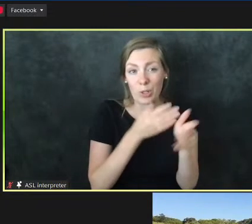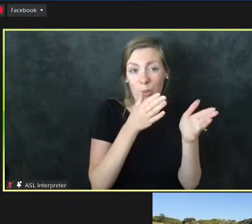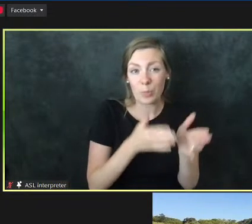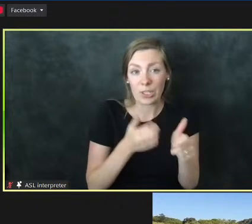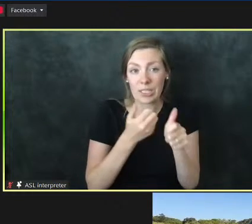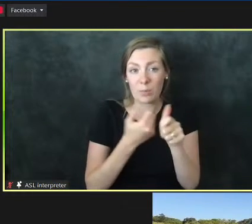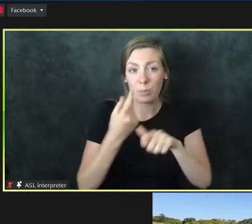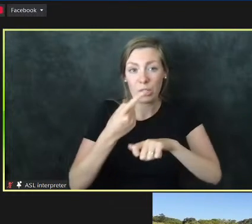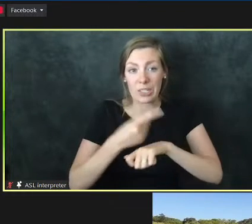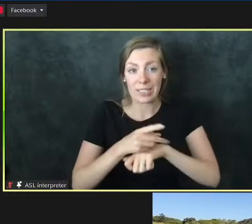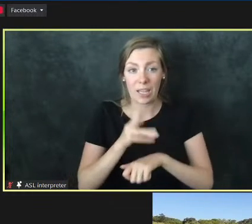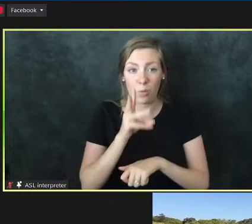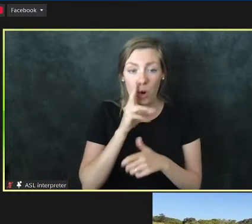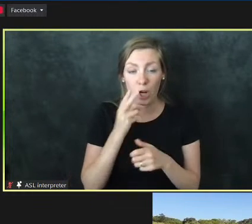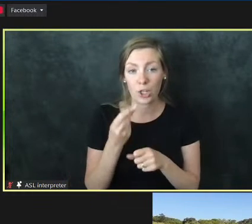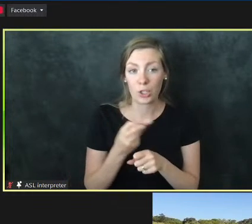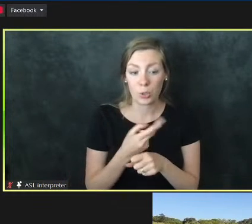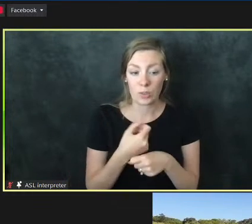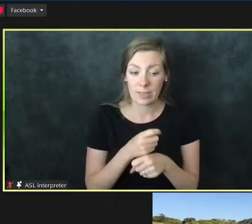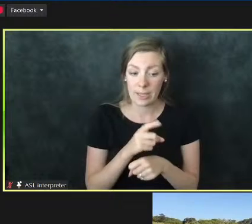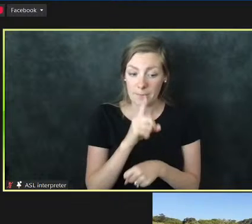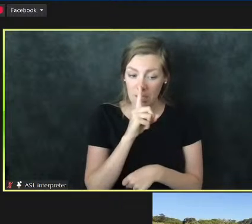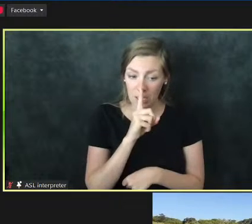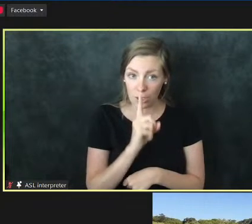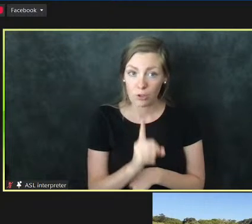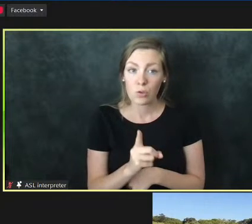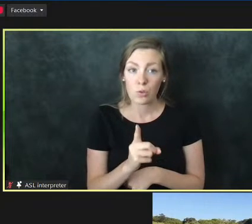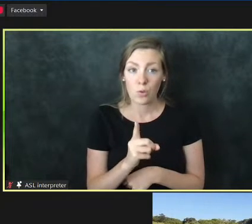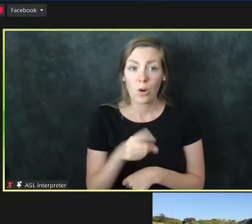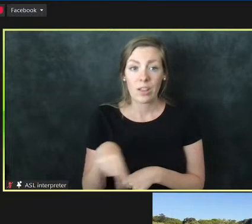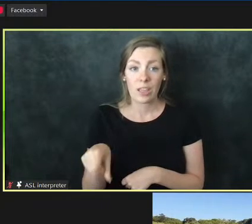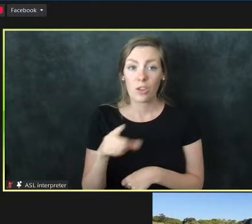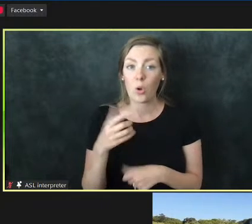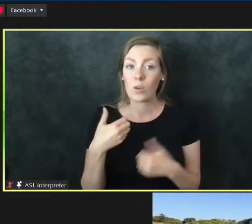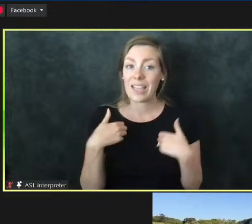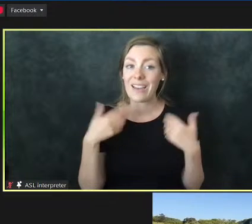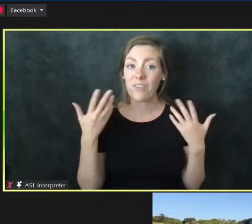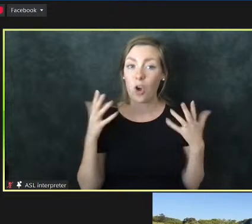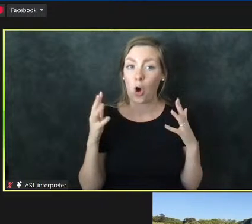donde la cosa por persona